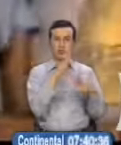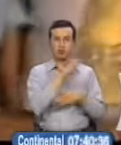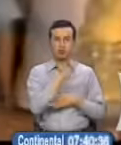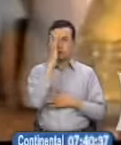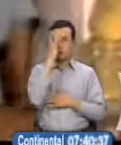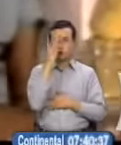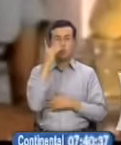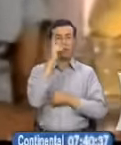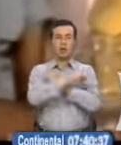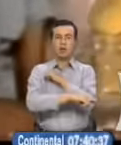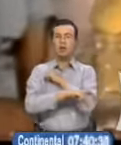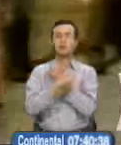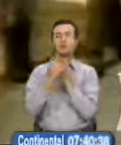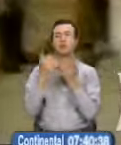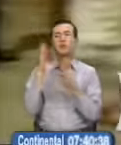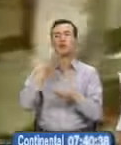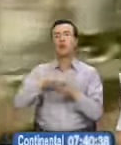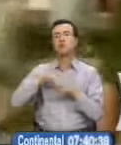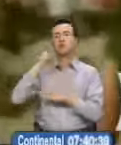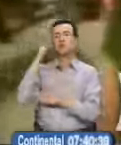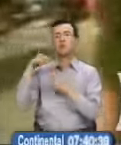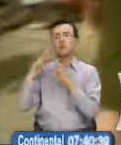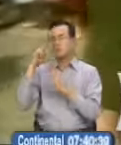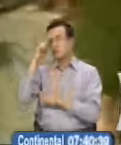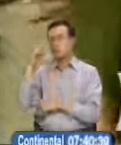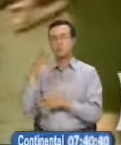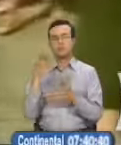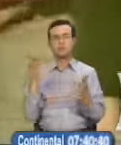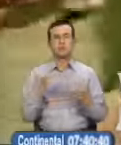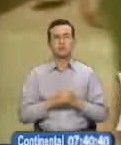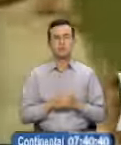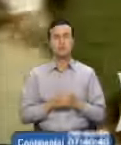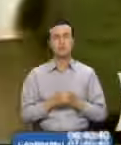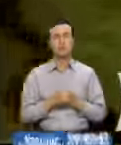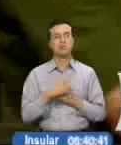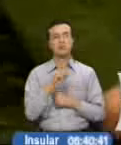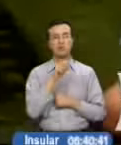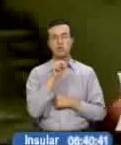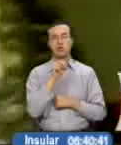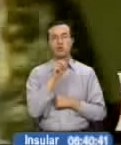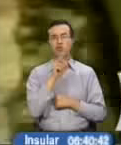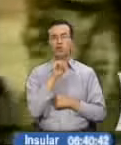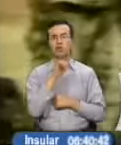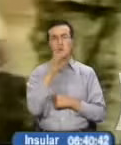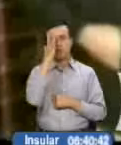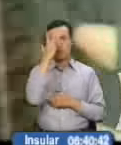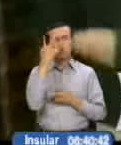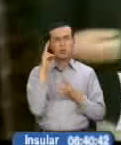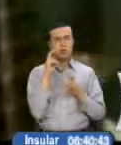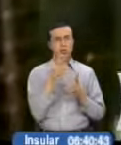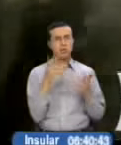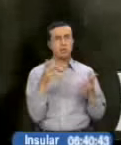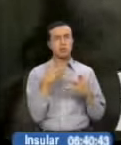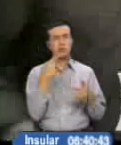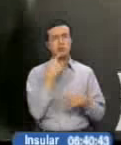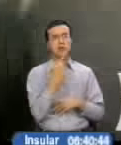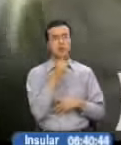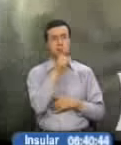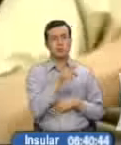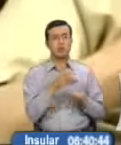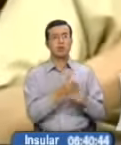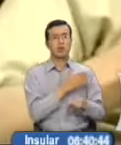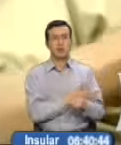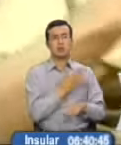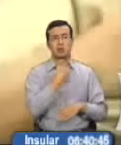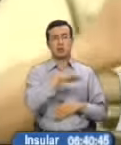país cumpliendo una condena por violaciones a los derechos humanos. La vinculación de Noriega se da tras las investigaciones que señalan que habría